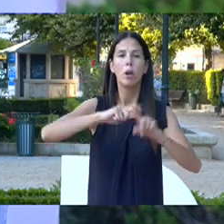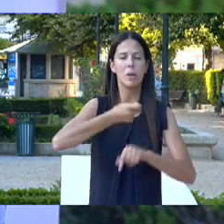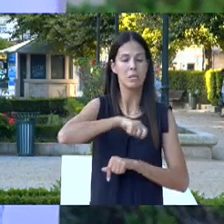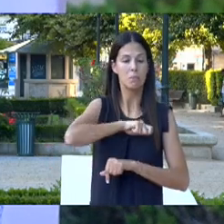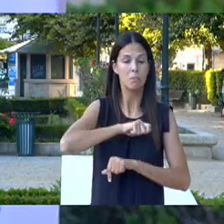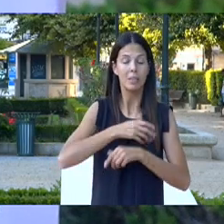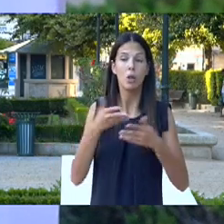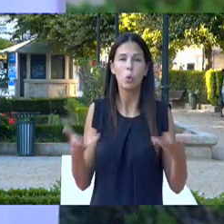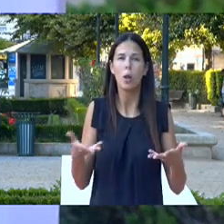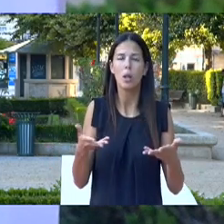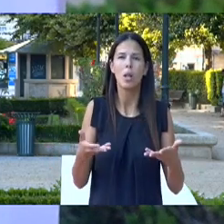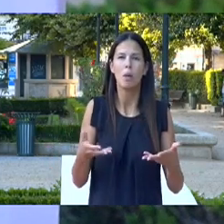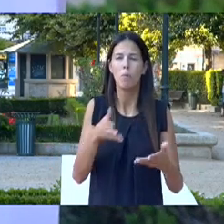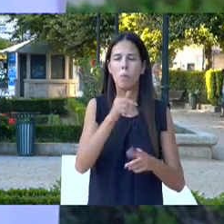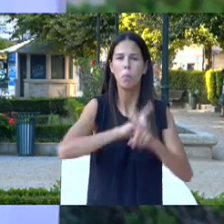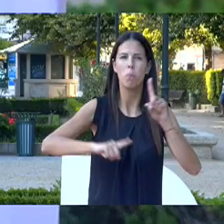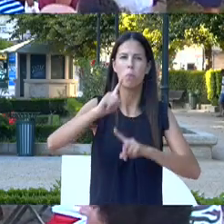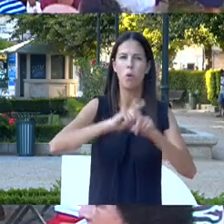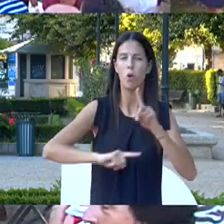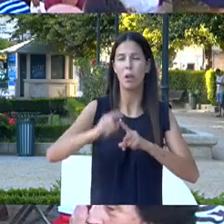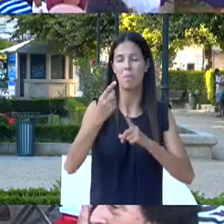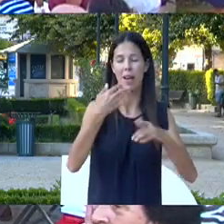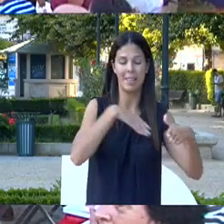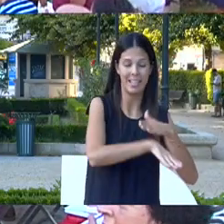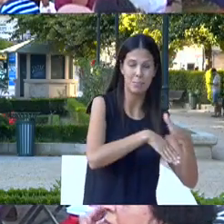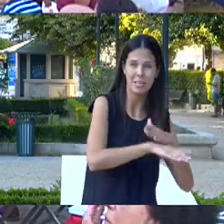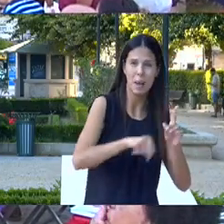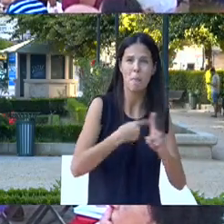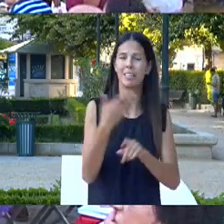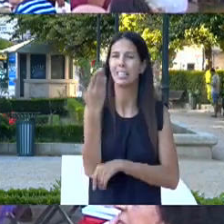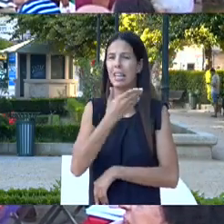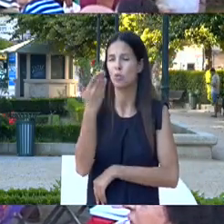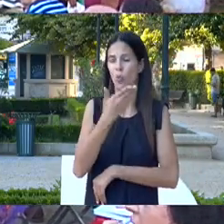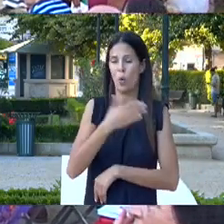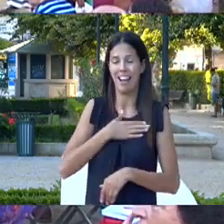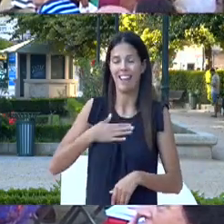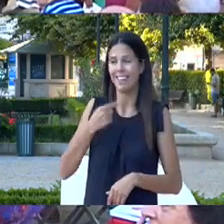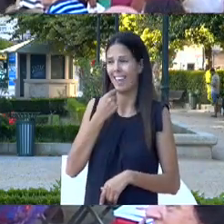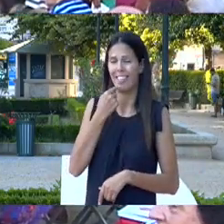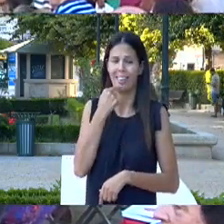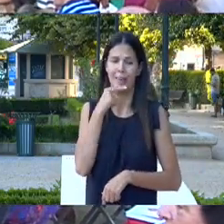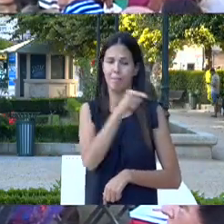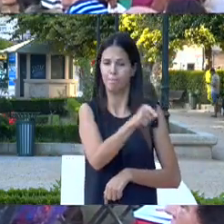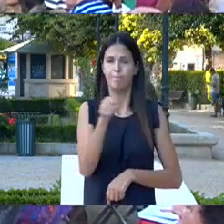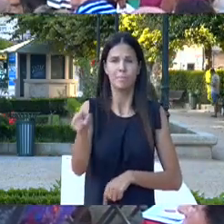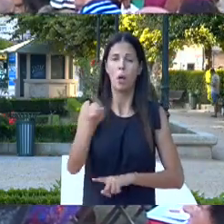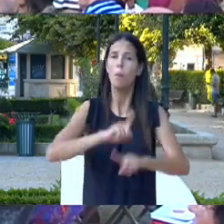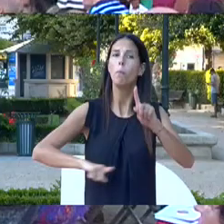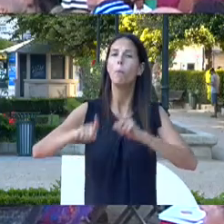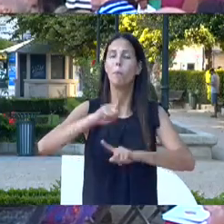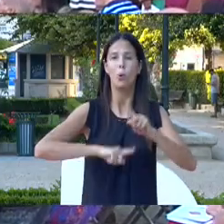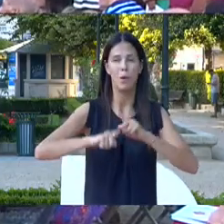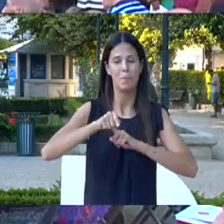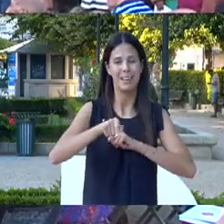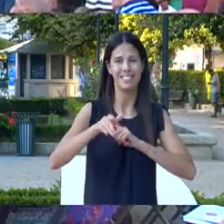de despensa e escuela. É dicir, que poñía o dedo nos grandes problemas que había